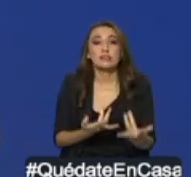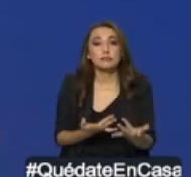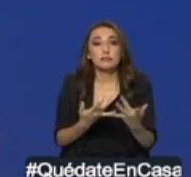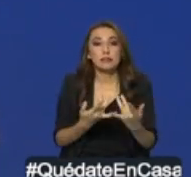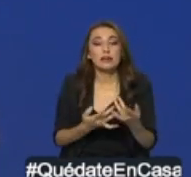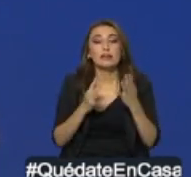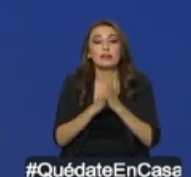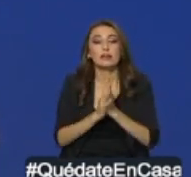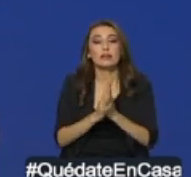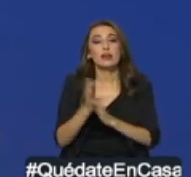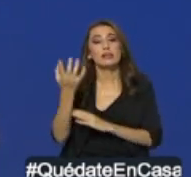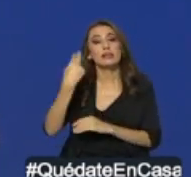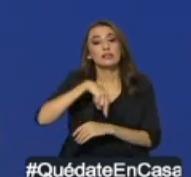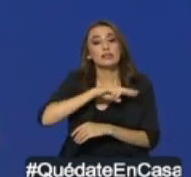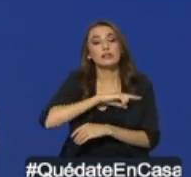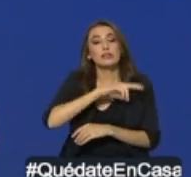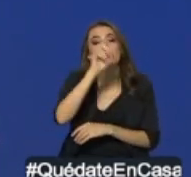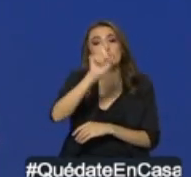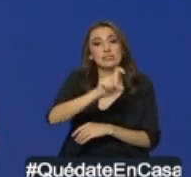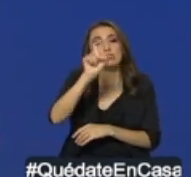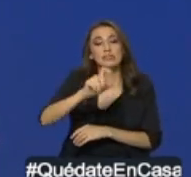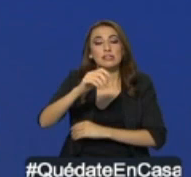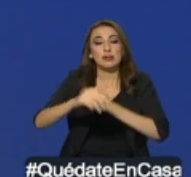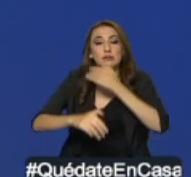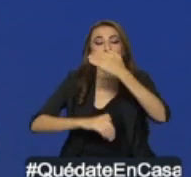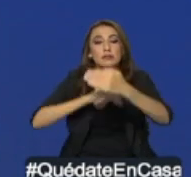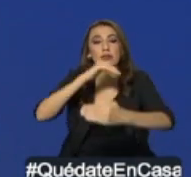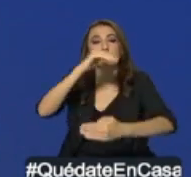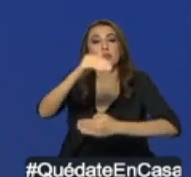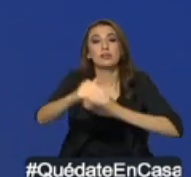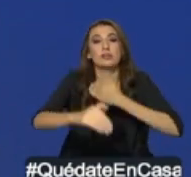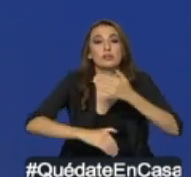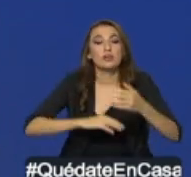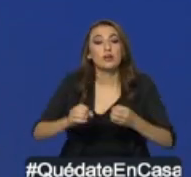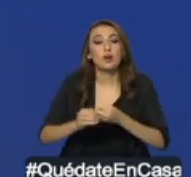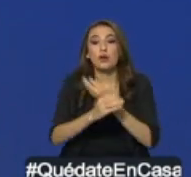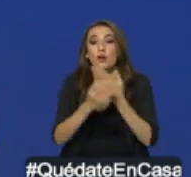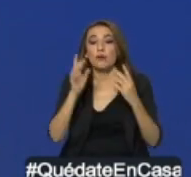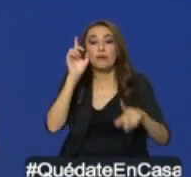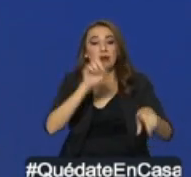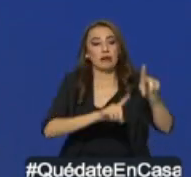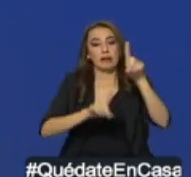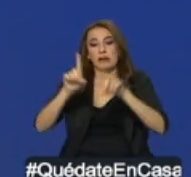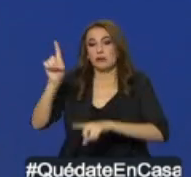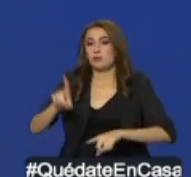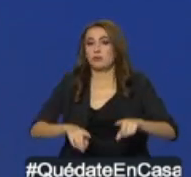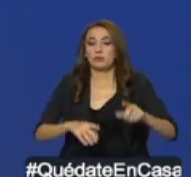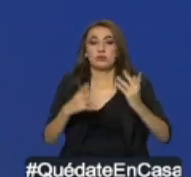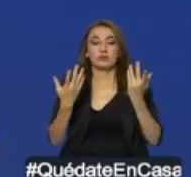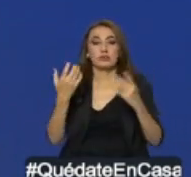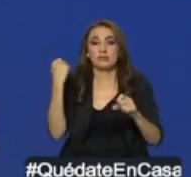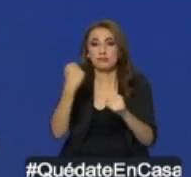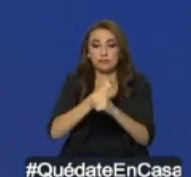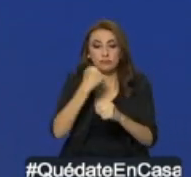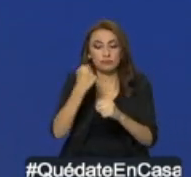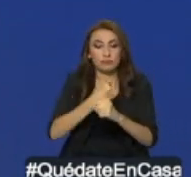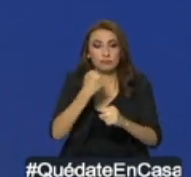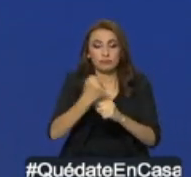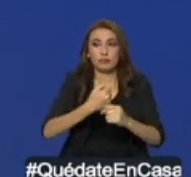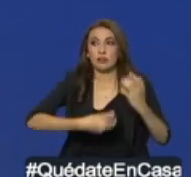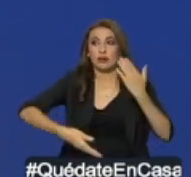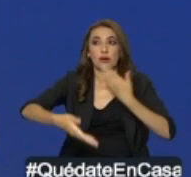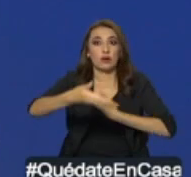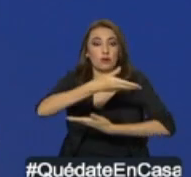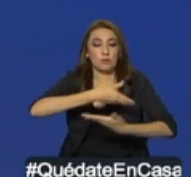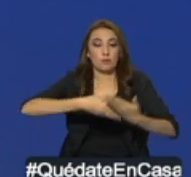debo precisar que los gobiernos autónomos descentralizados de varios cantones en unido a este esfuerzo que es compartido